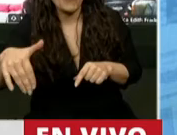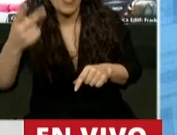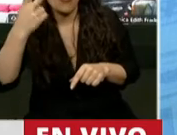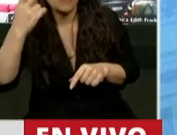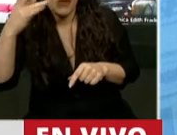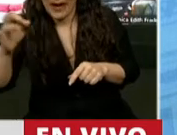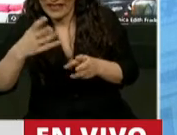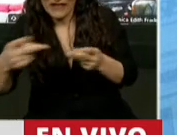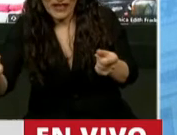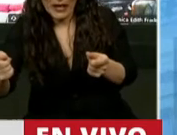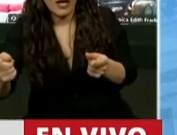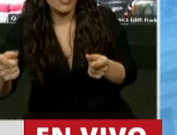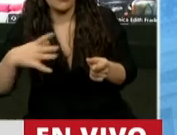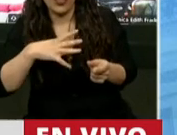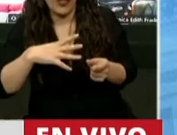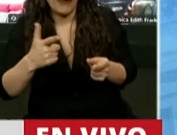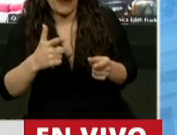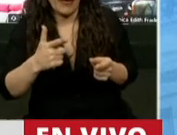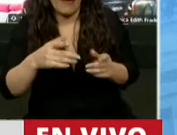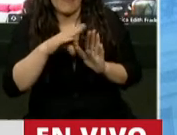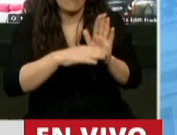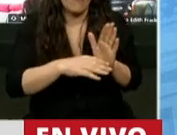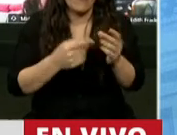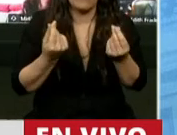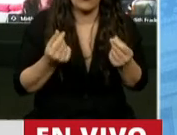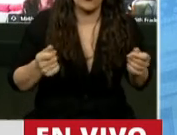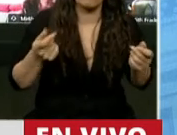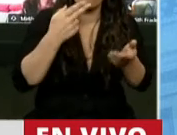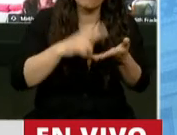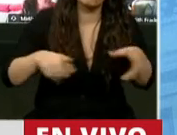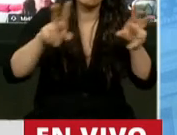y seguimos sin tener ese régimen de coparticipación